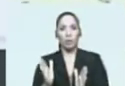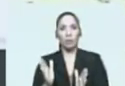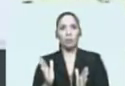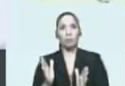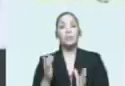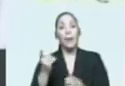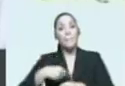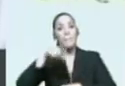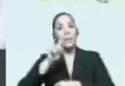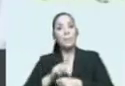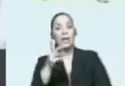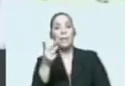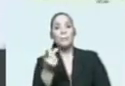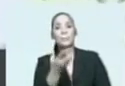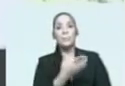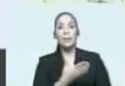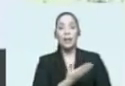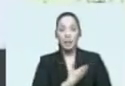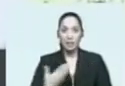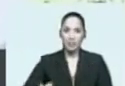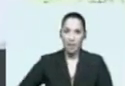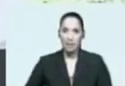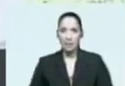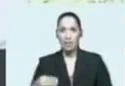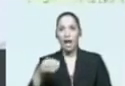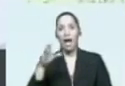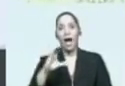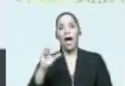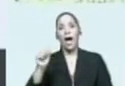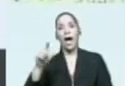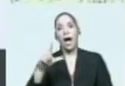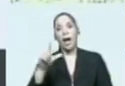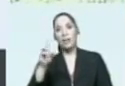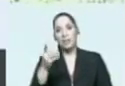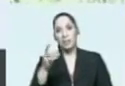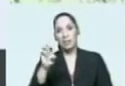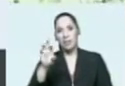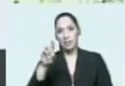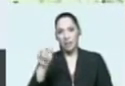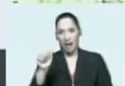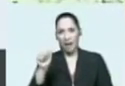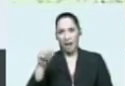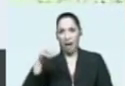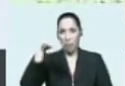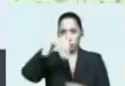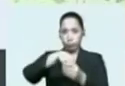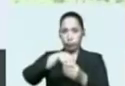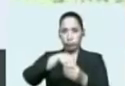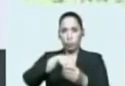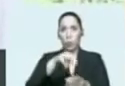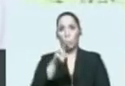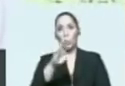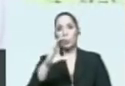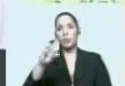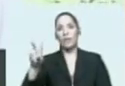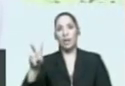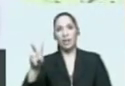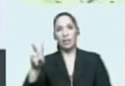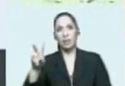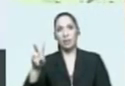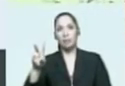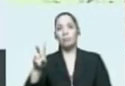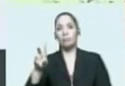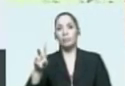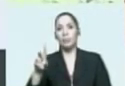presidencia de caldera se eliminaron las escuelas técnicas y se intervino la universidad central de venezuela con la excusa de que eran ni los de la